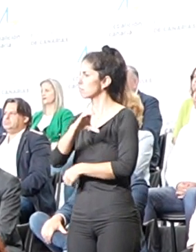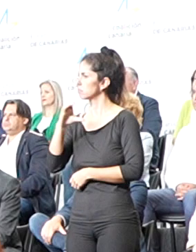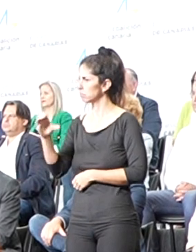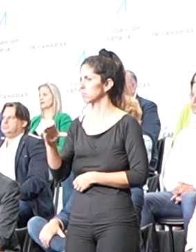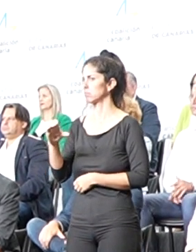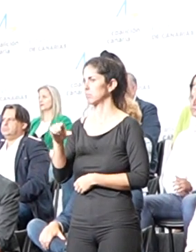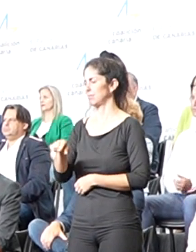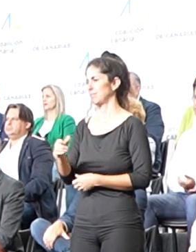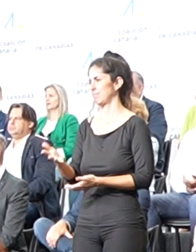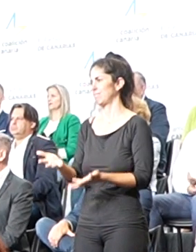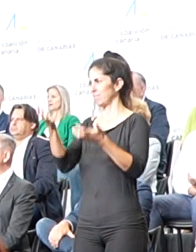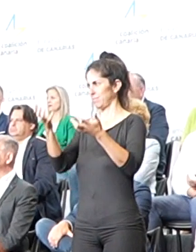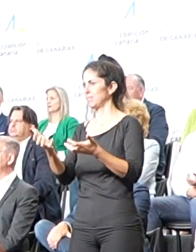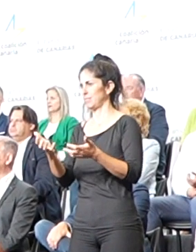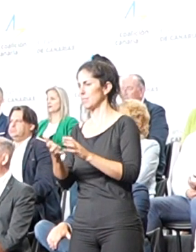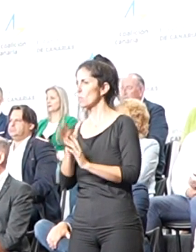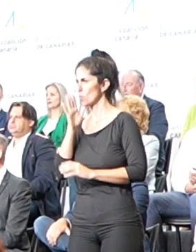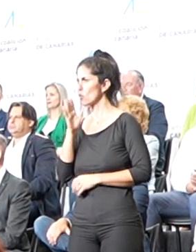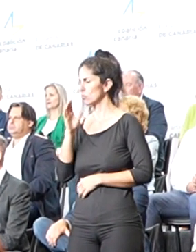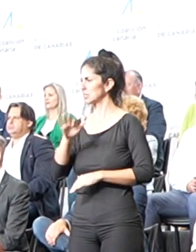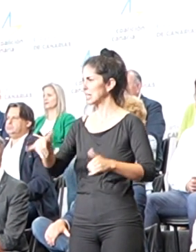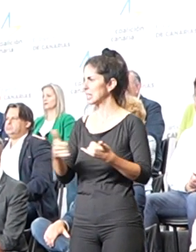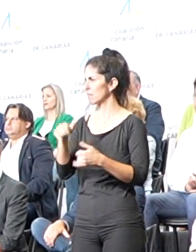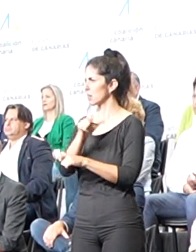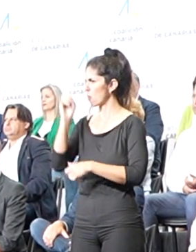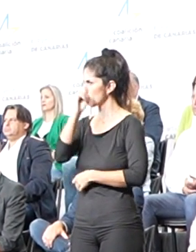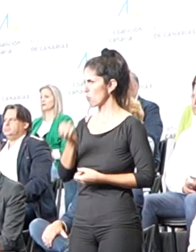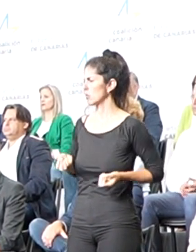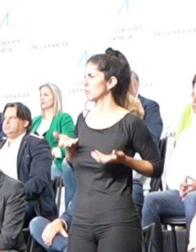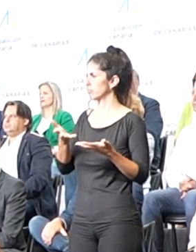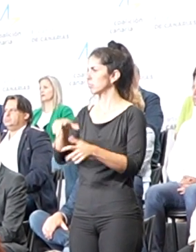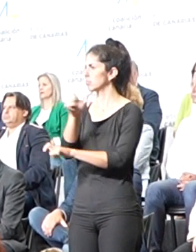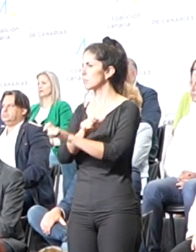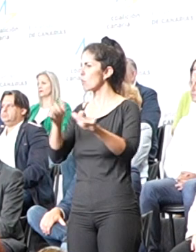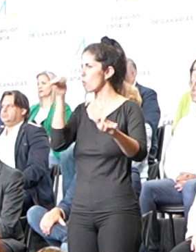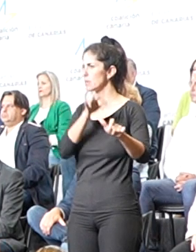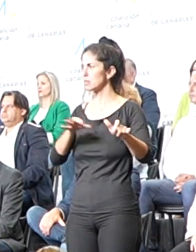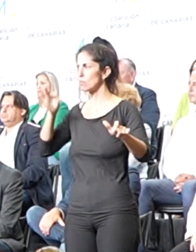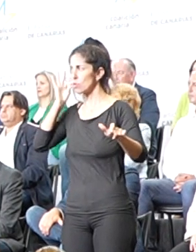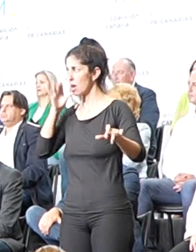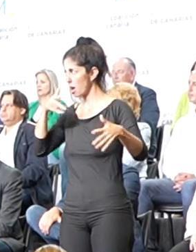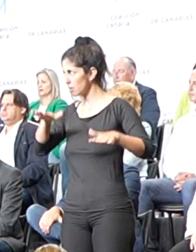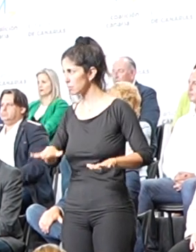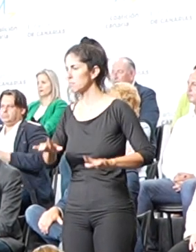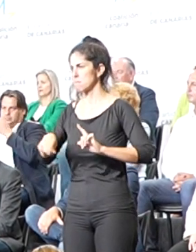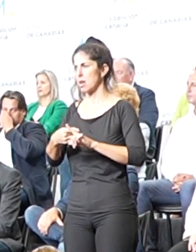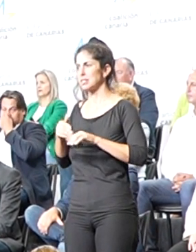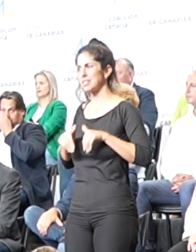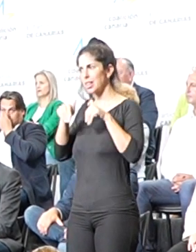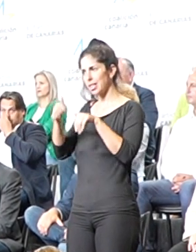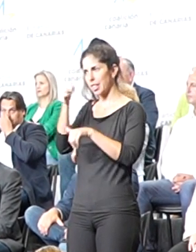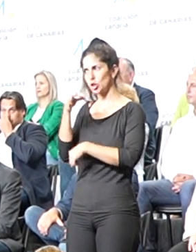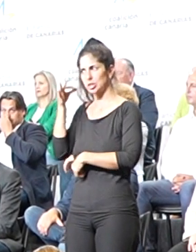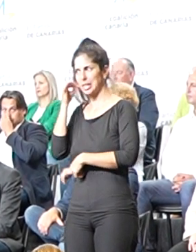hablar Tenerife, va a hablar Tenerife. Van a hablar los hombres y mujeres que están aquí, los candidatos y candidatas,